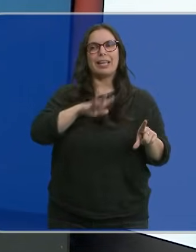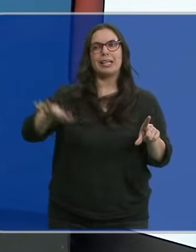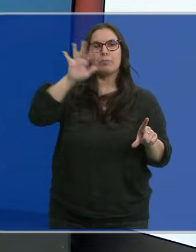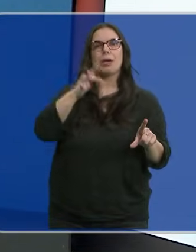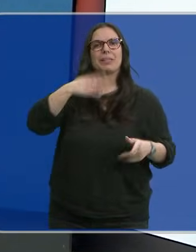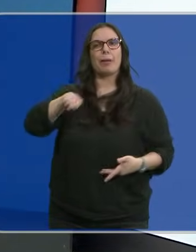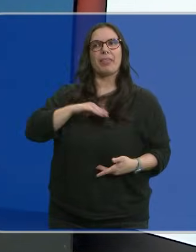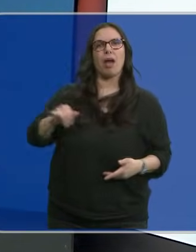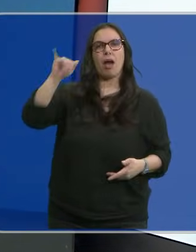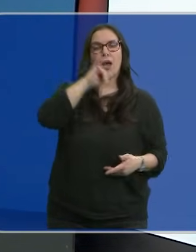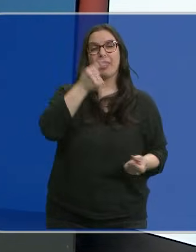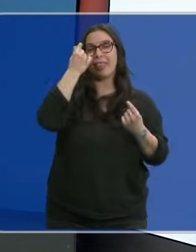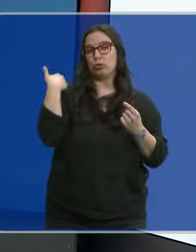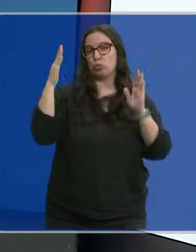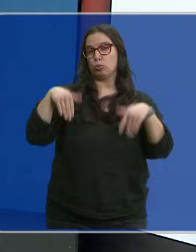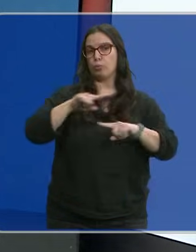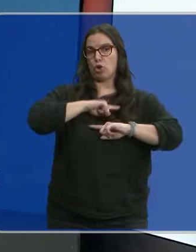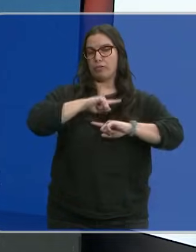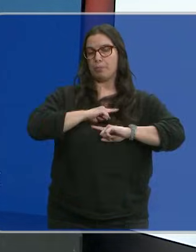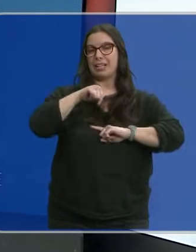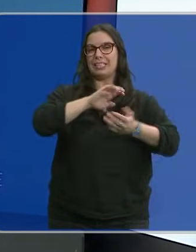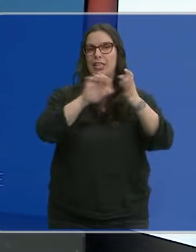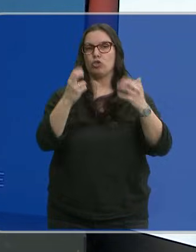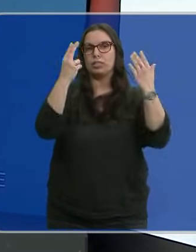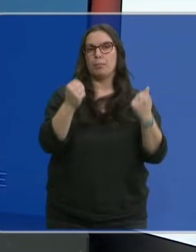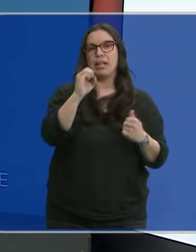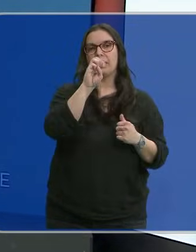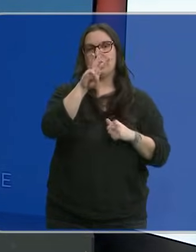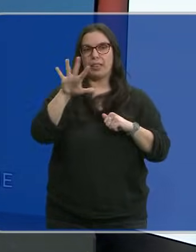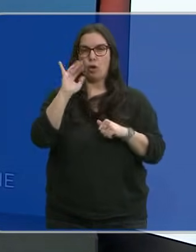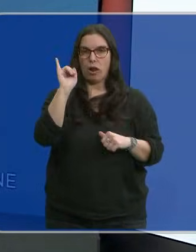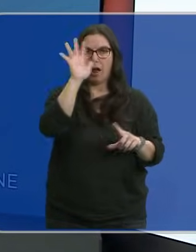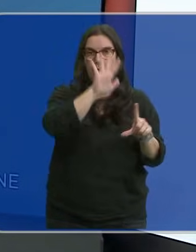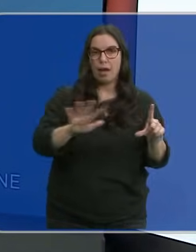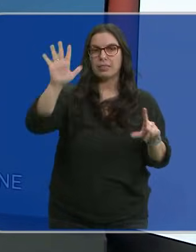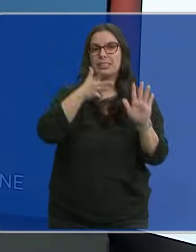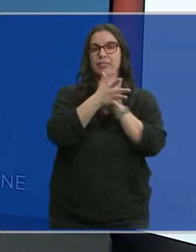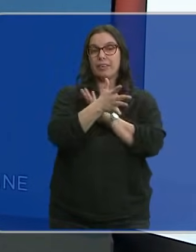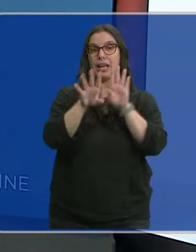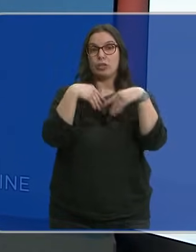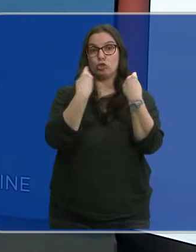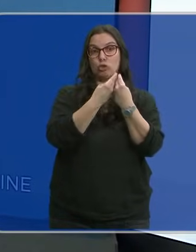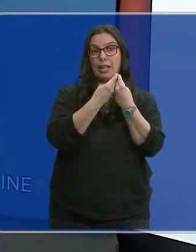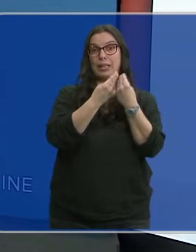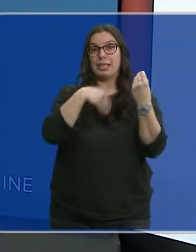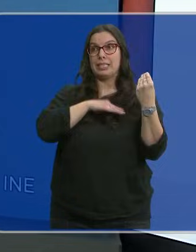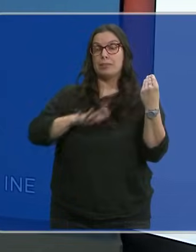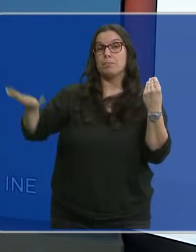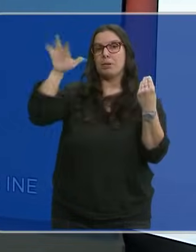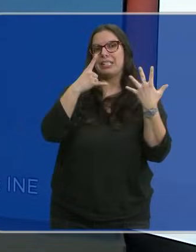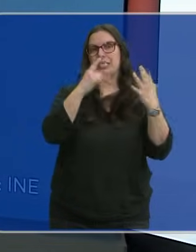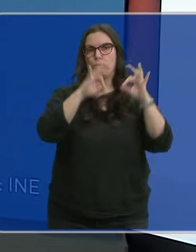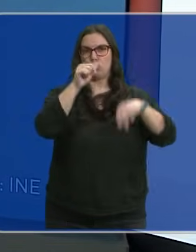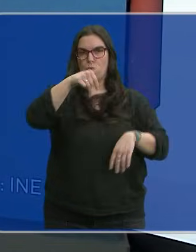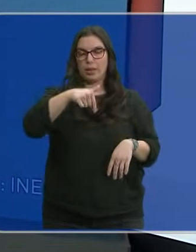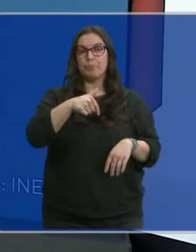capacidad. Son cifras de noviembre de 2025. En Castilla y León hay 7.035. Es casi un 6% del total de viviendas censadas. El número